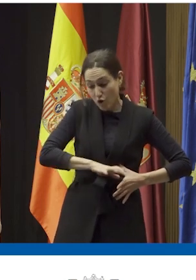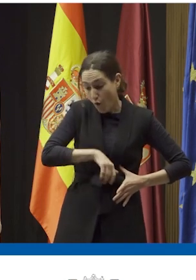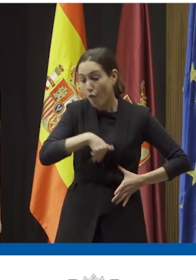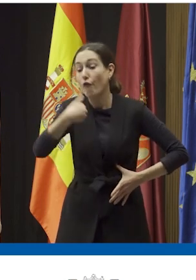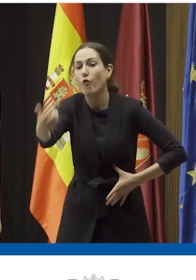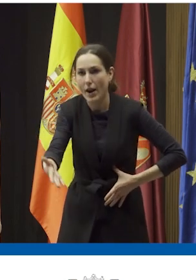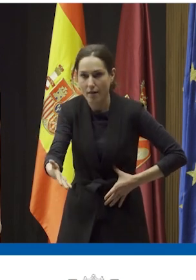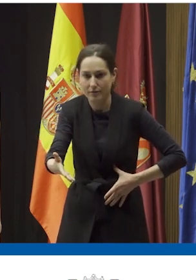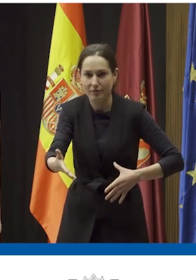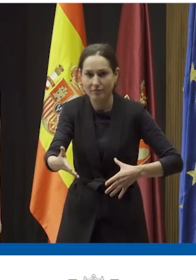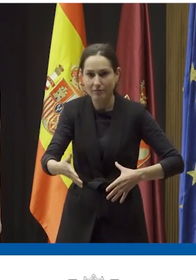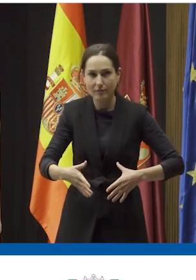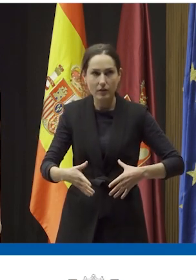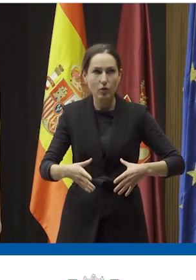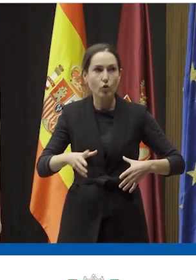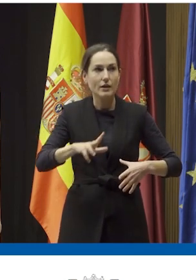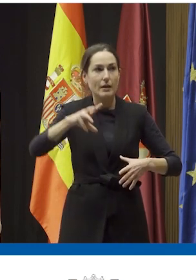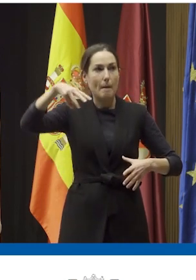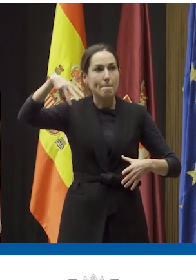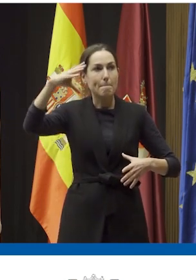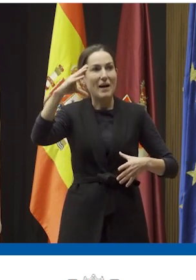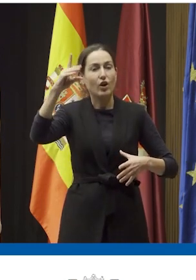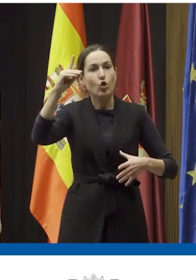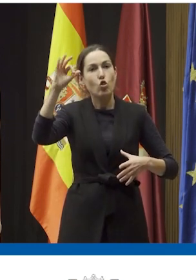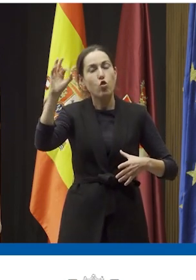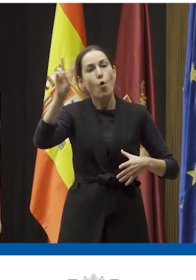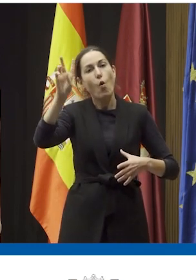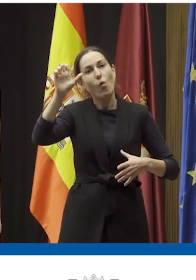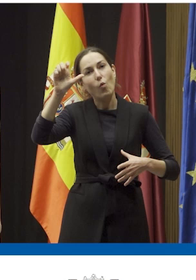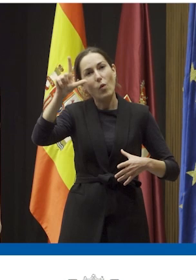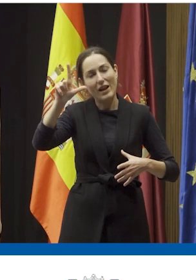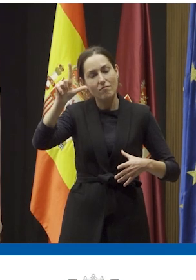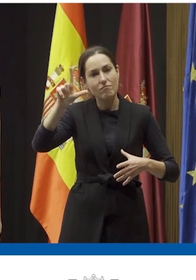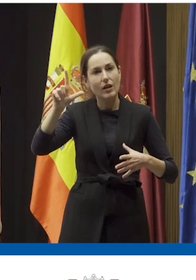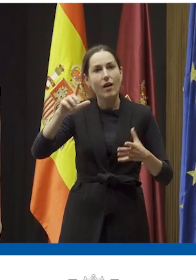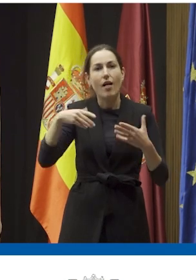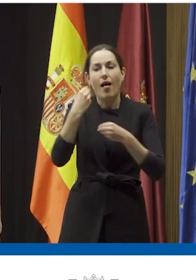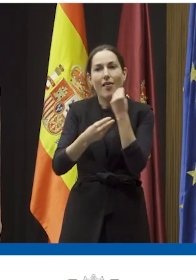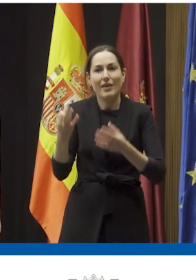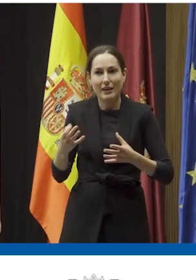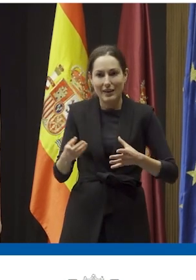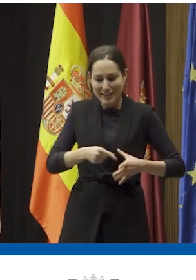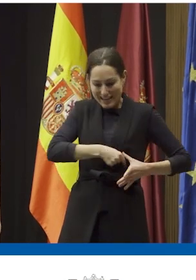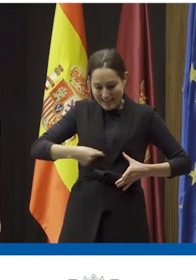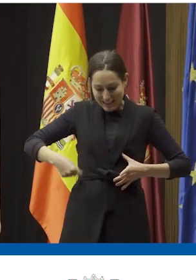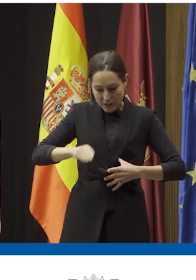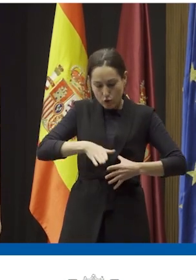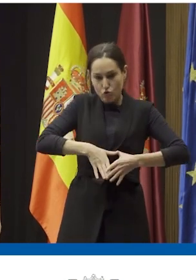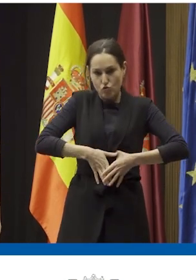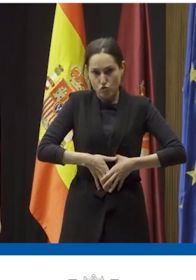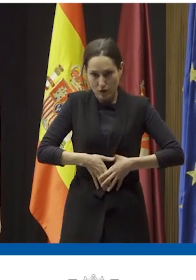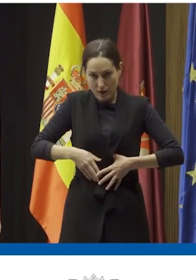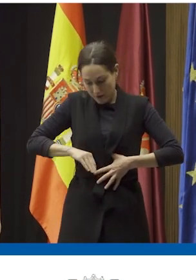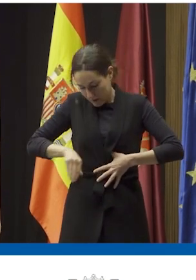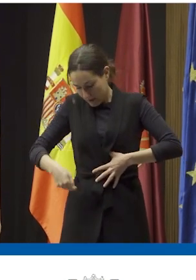el intestino, con lo cual McDowell tuvo que sujetar el intestino, llegar al pedículo del ovario